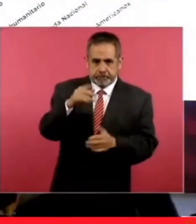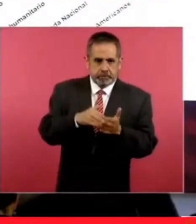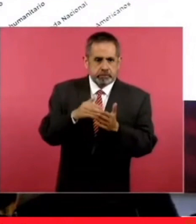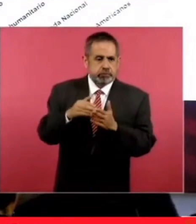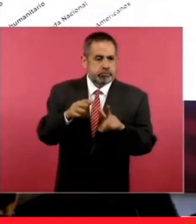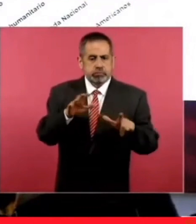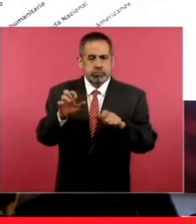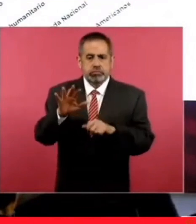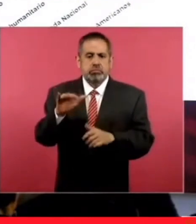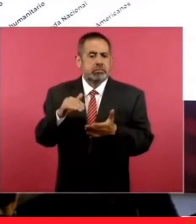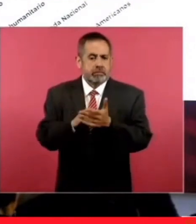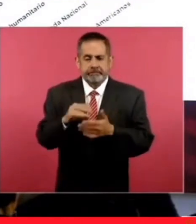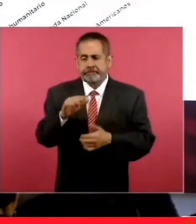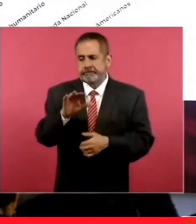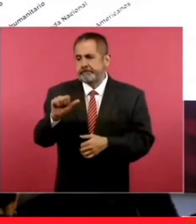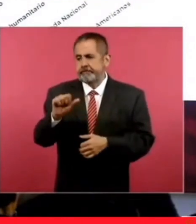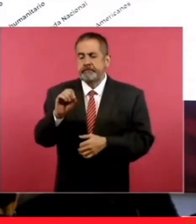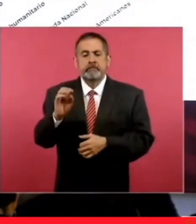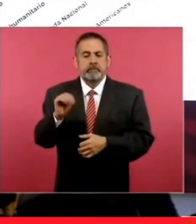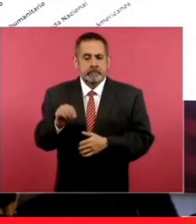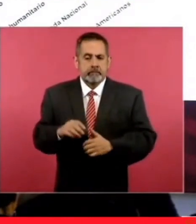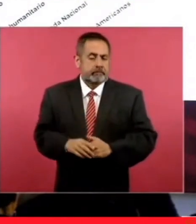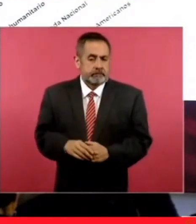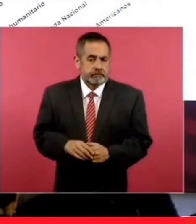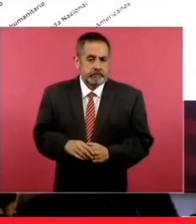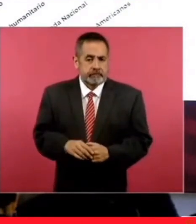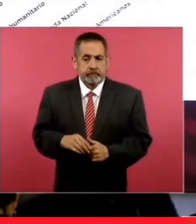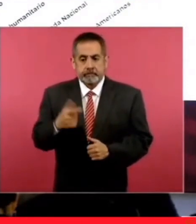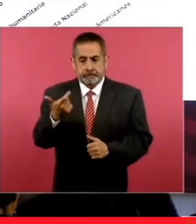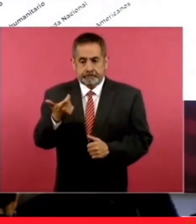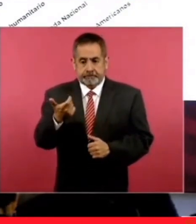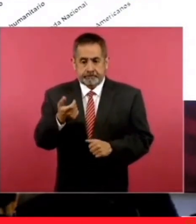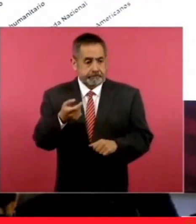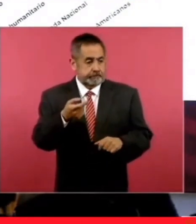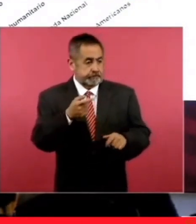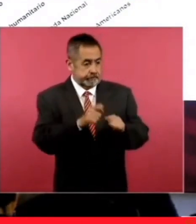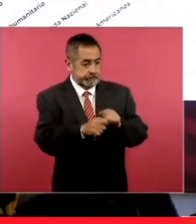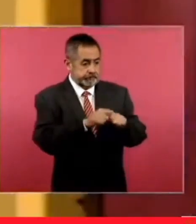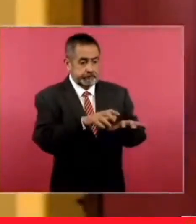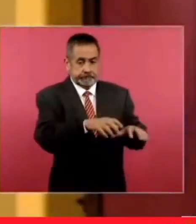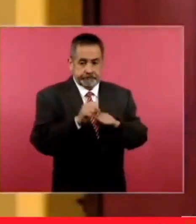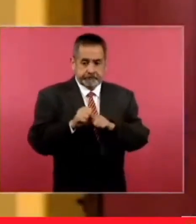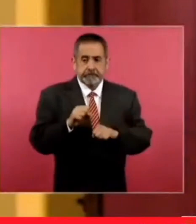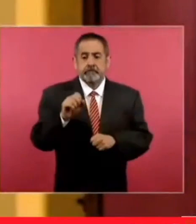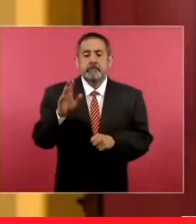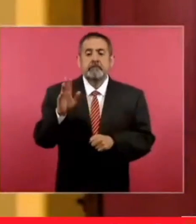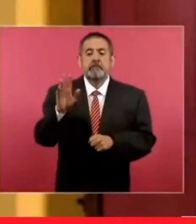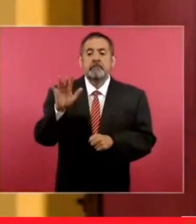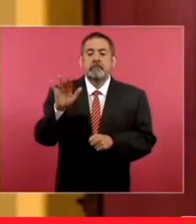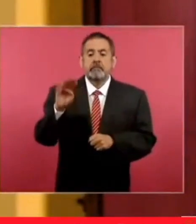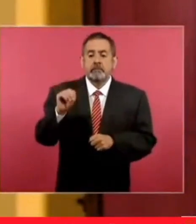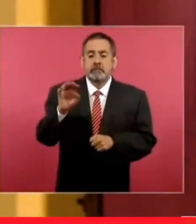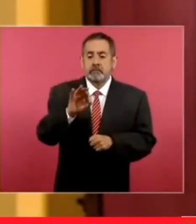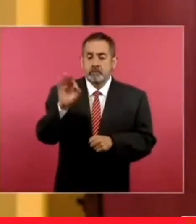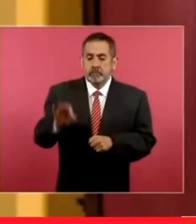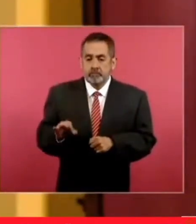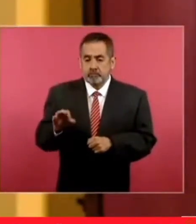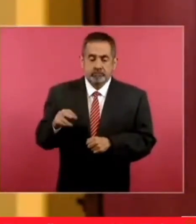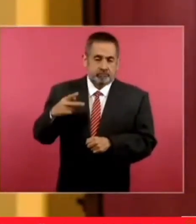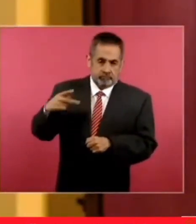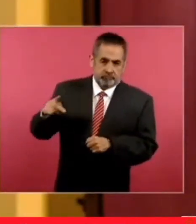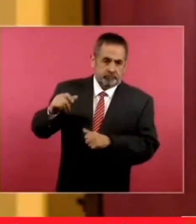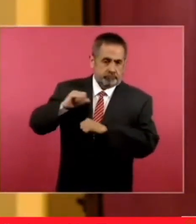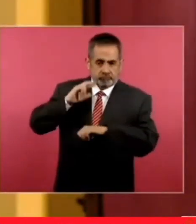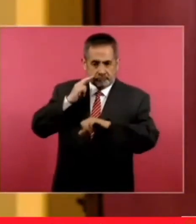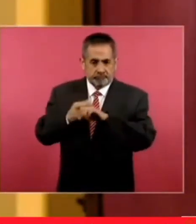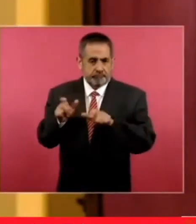cincuenta y un mil seiscientos nueve en cuanto a moneda nacional el 59% de de lo que se ha asegurado